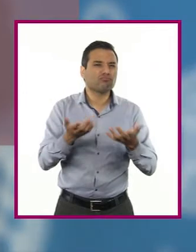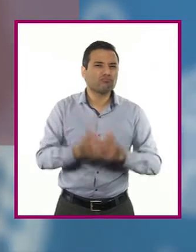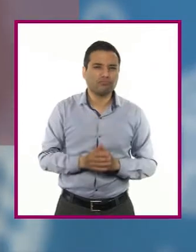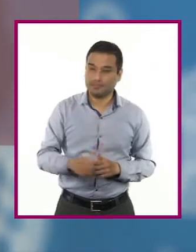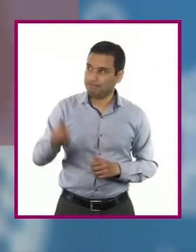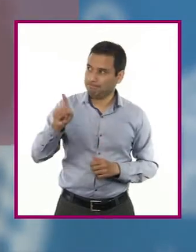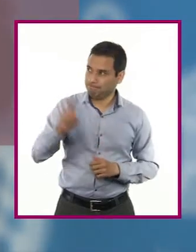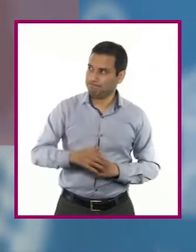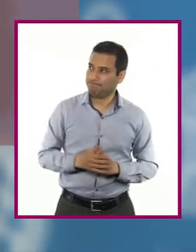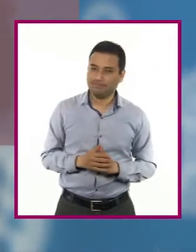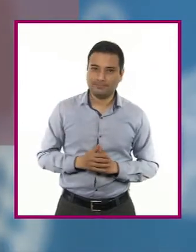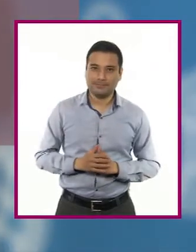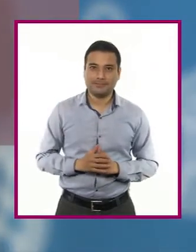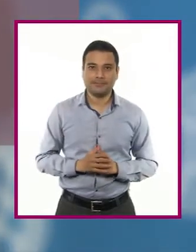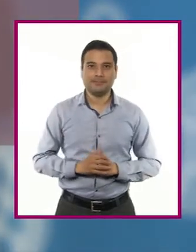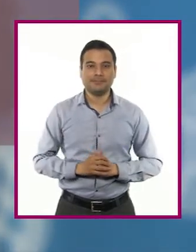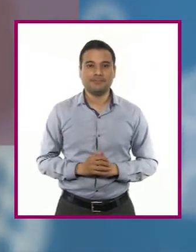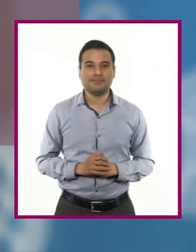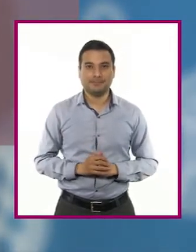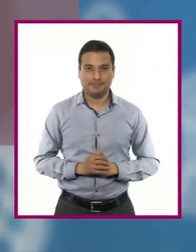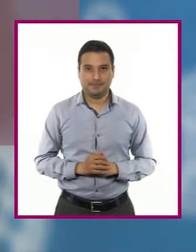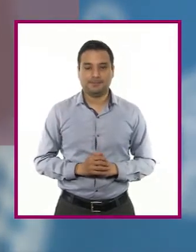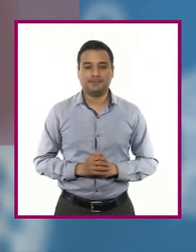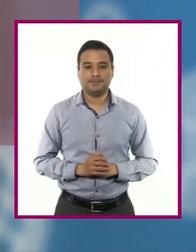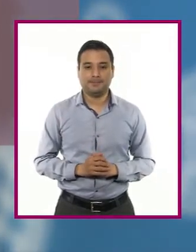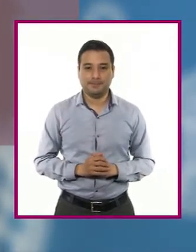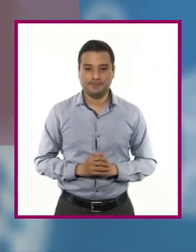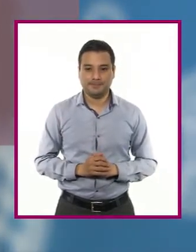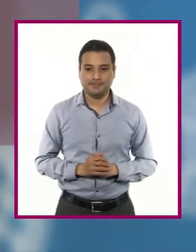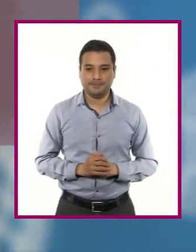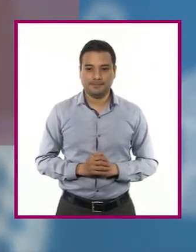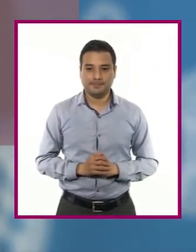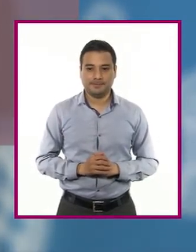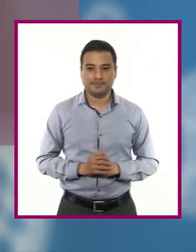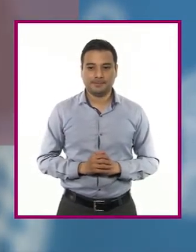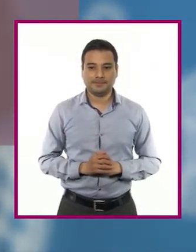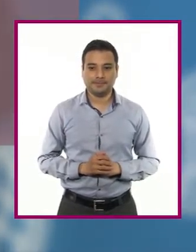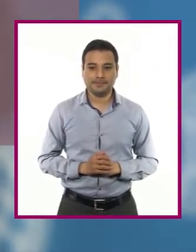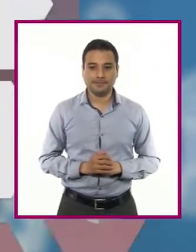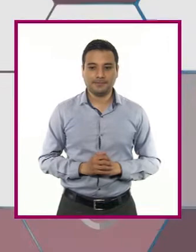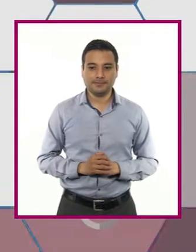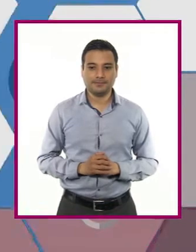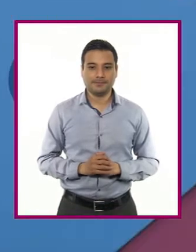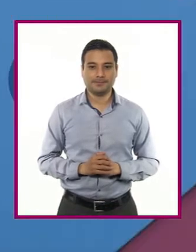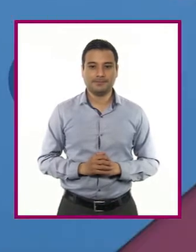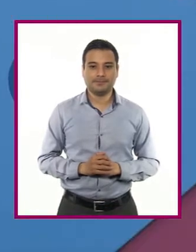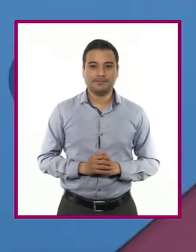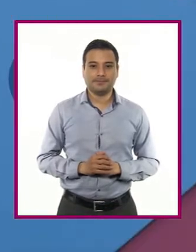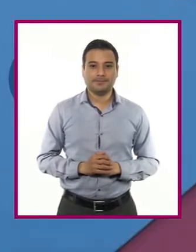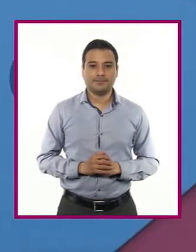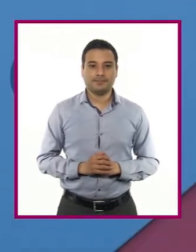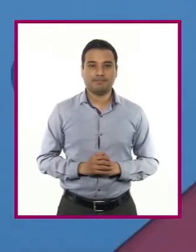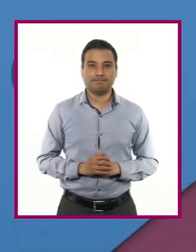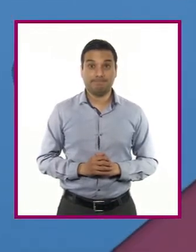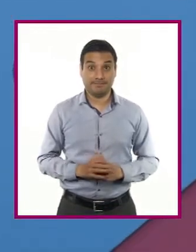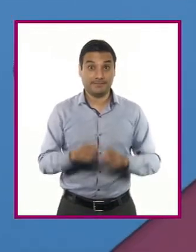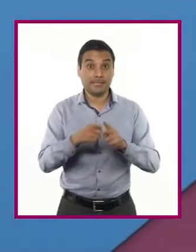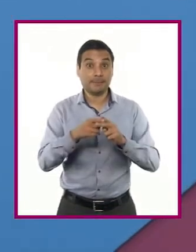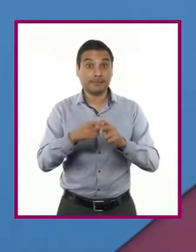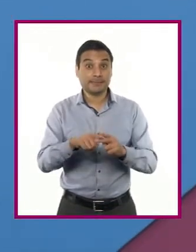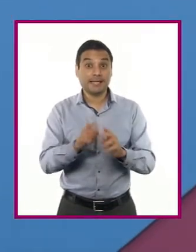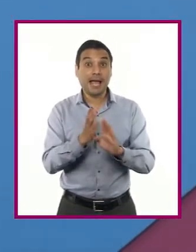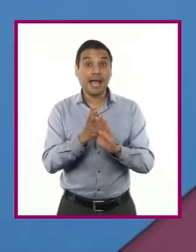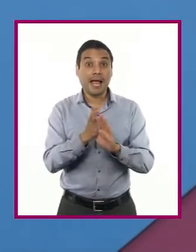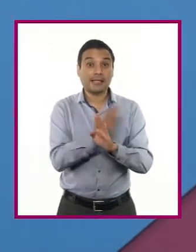sobre el impacto de la transición democrática y la necesidad de promover la participación ciudadana. Antes de iniciar,